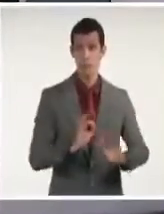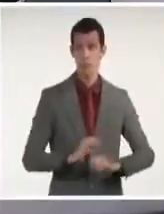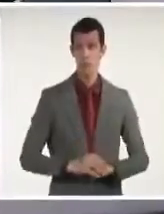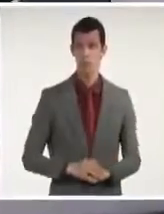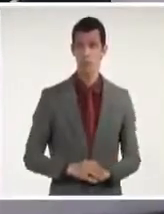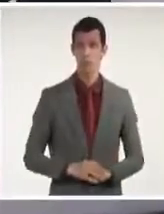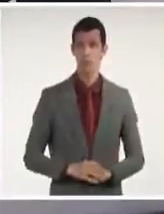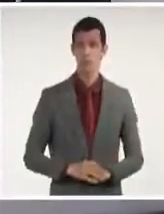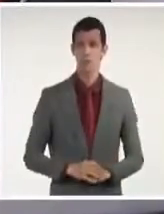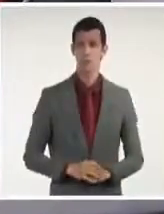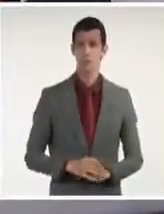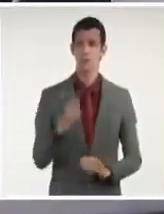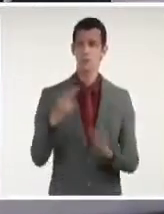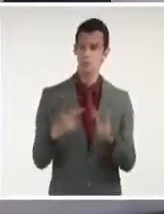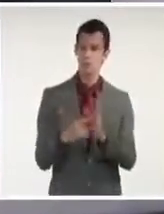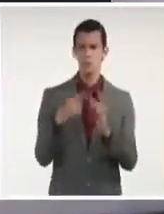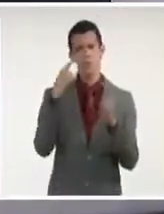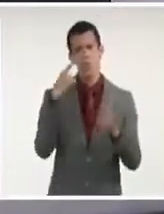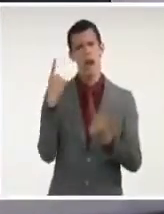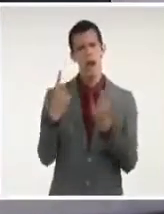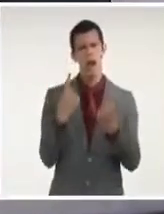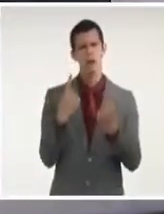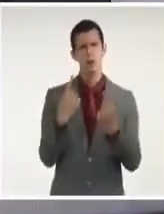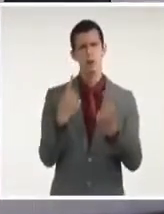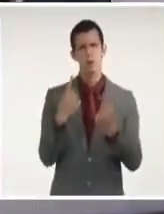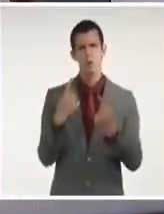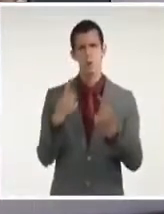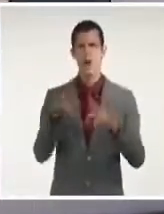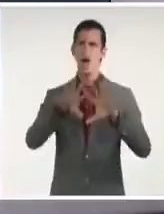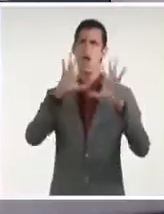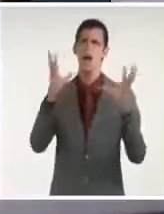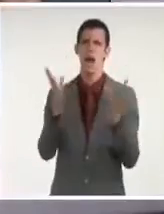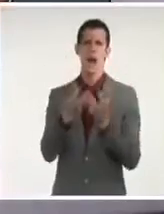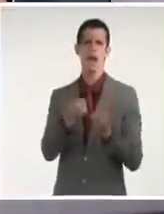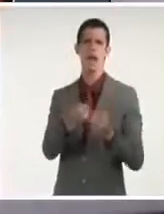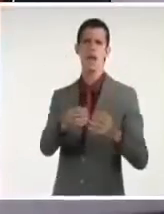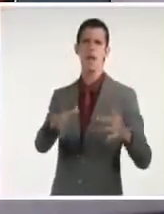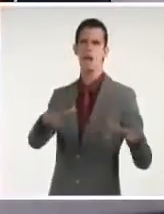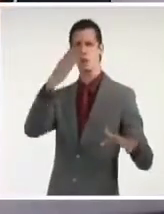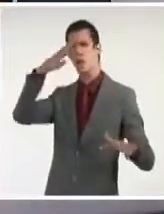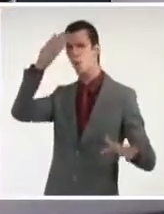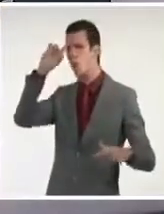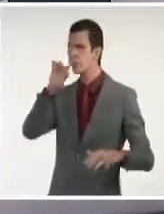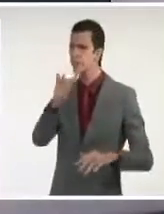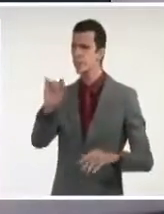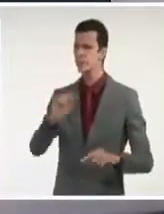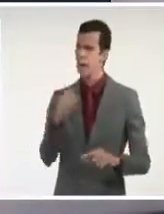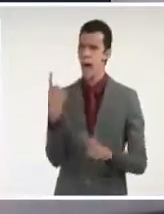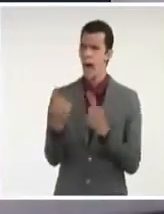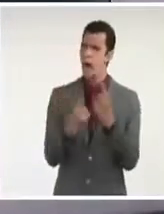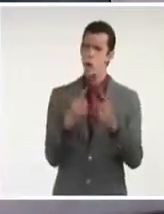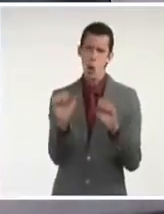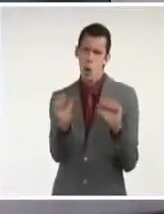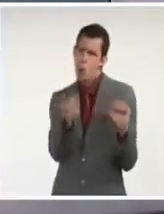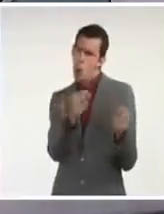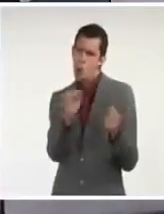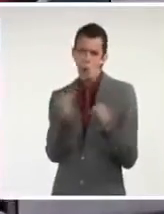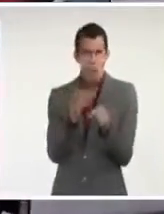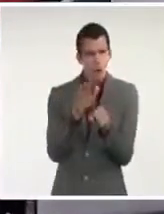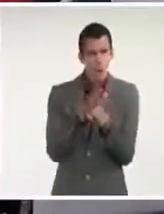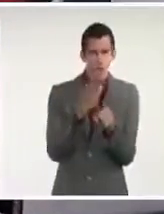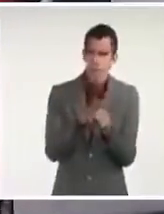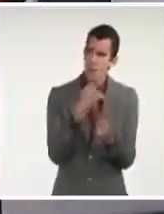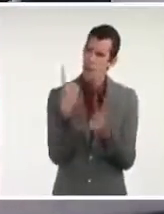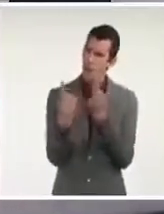torne violento, porque ese es el escenario que necesitan para decir que este país está fuera de control. Muchos de los que invitan a la